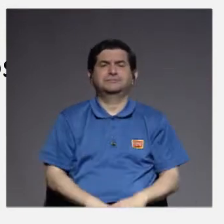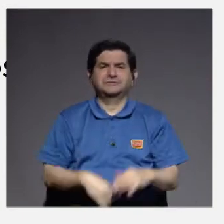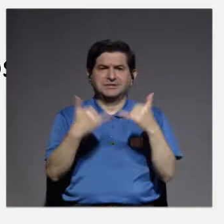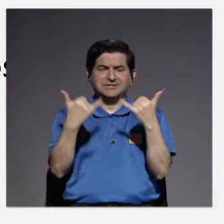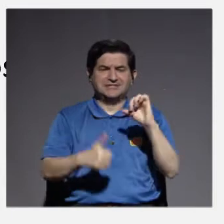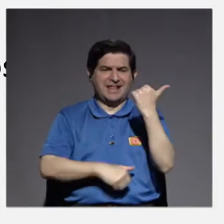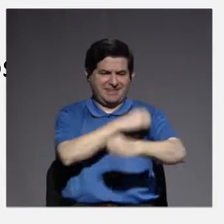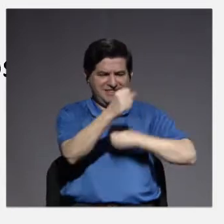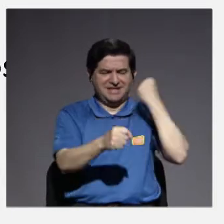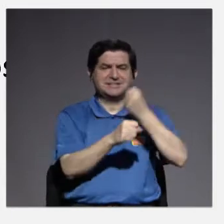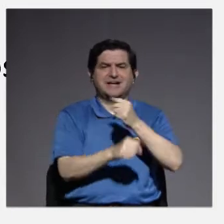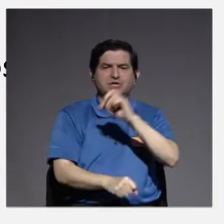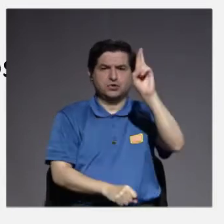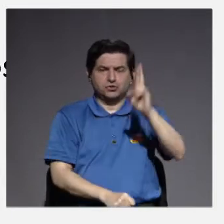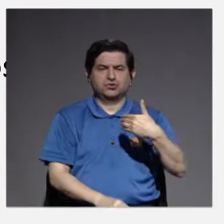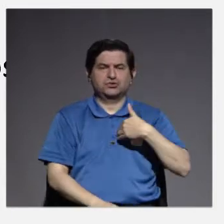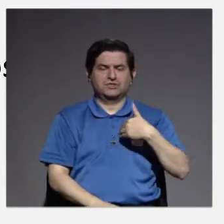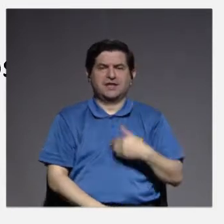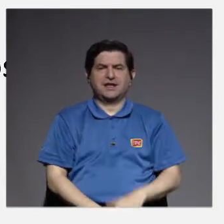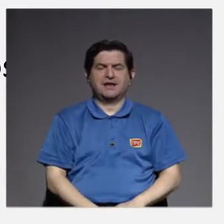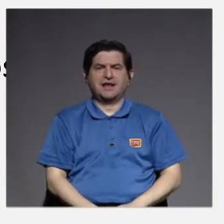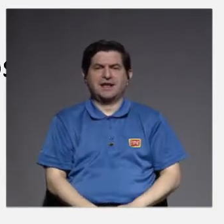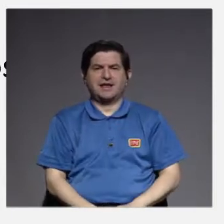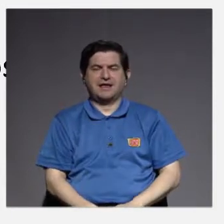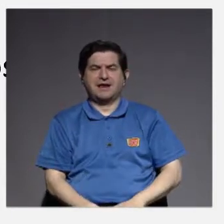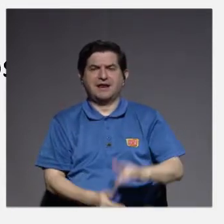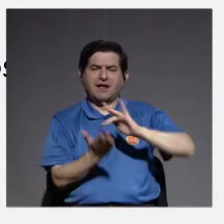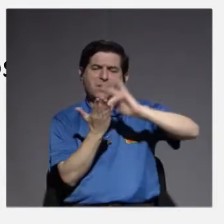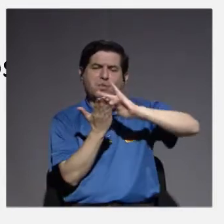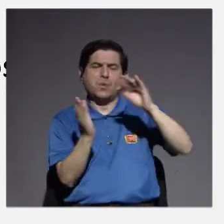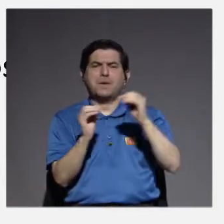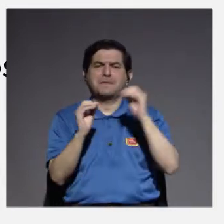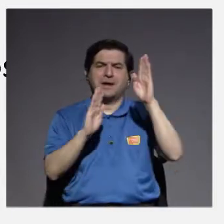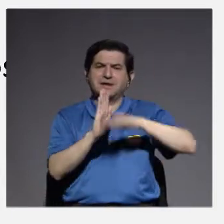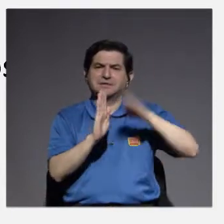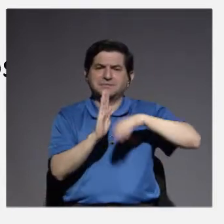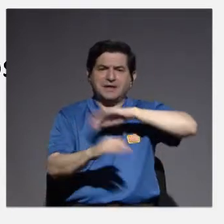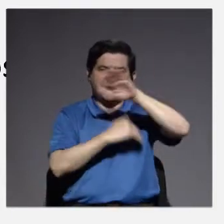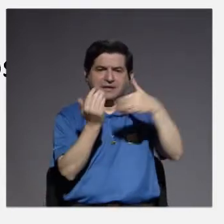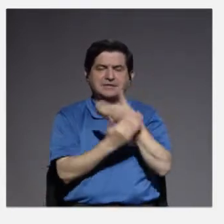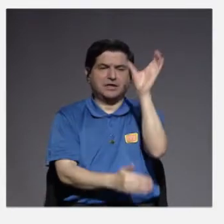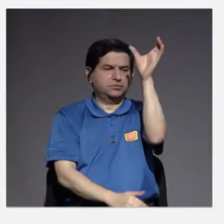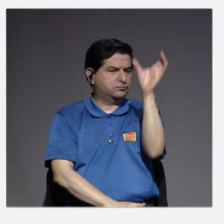10 años Costa Rica tiene la telefonía móvil más barata del continente.